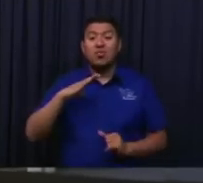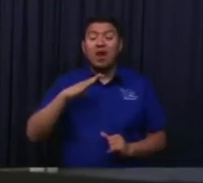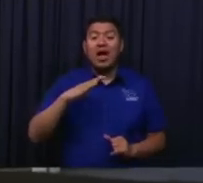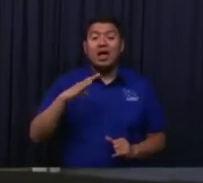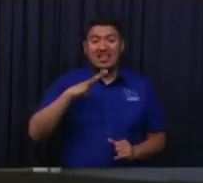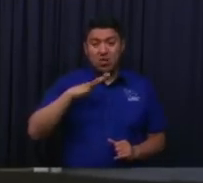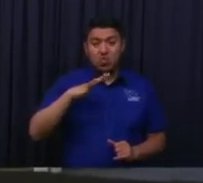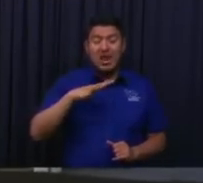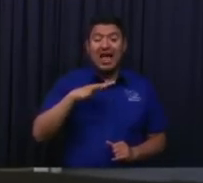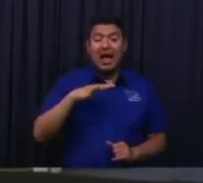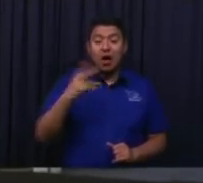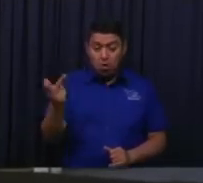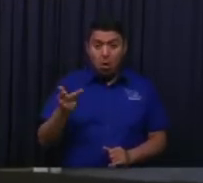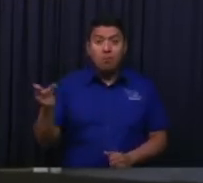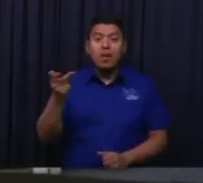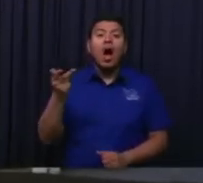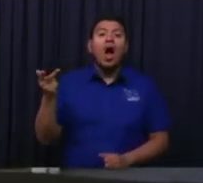digo: